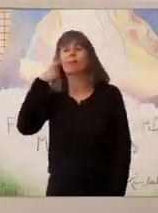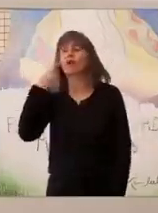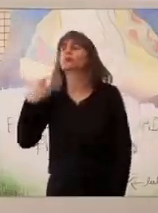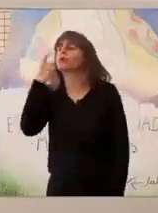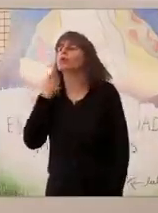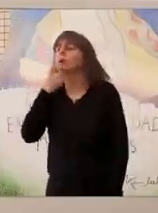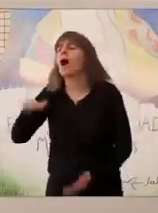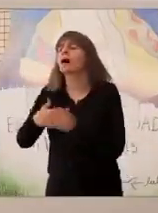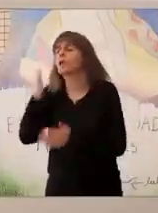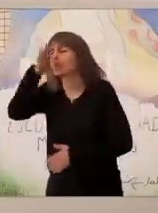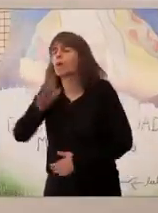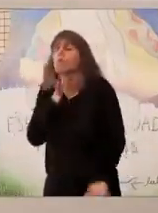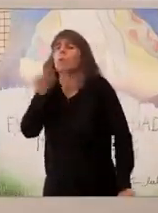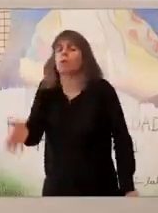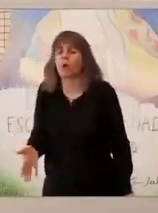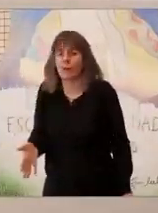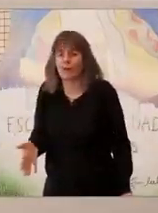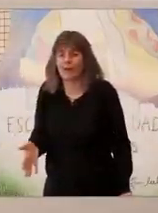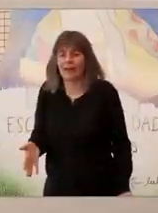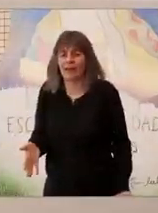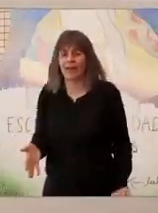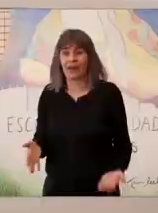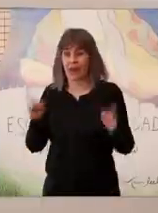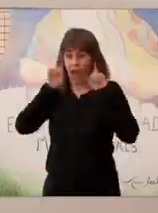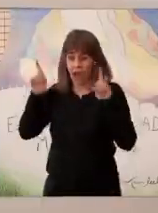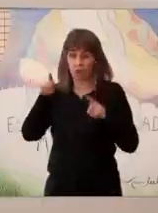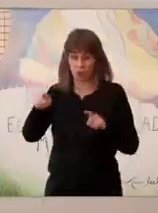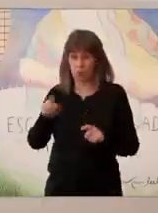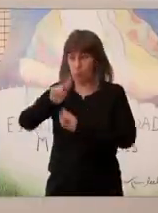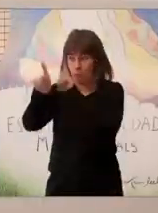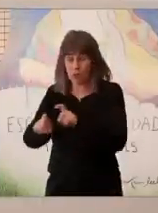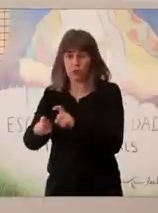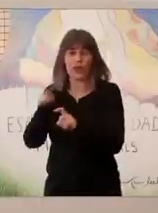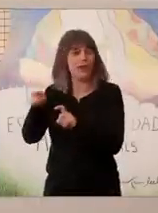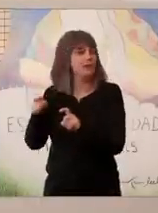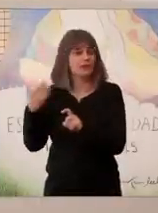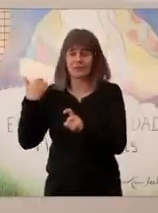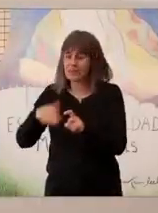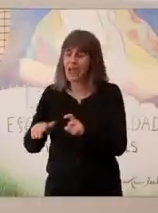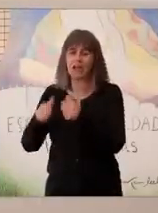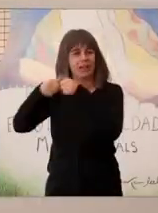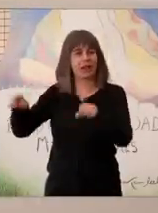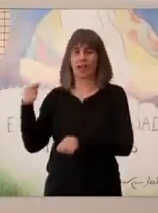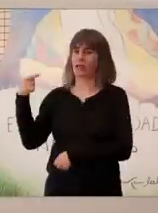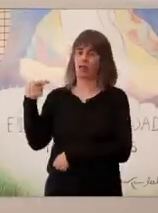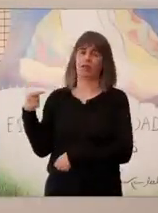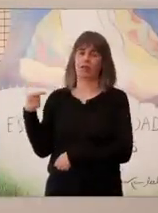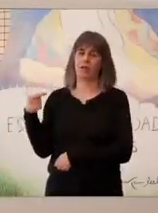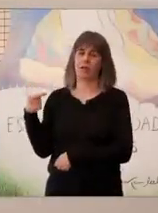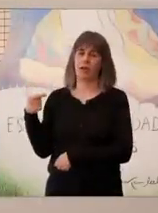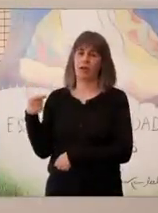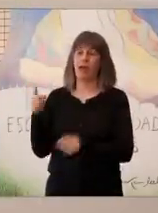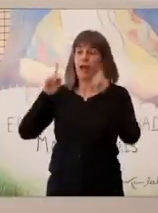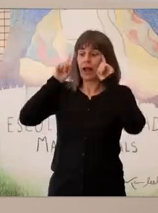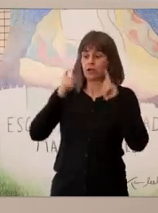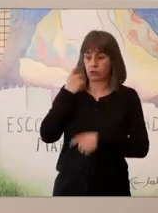denunciar. Oiga, es que usted, si hace esa pregunta y la admite en un interrogatorio, está incurriendo en un sesgo. La tardanza en denunciar no afecta a la credibilidad de la víctima, lo